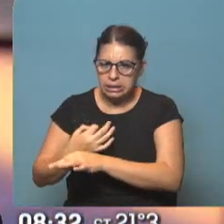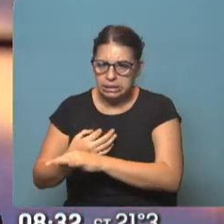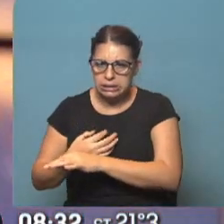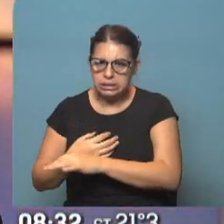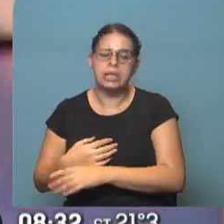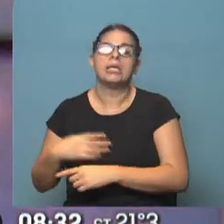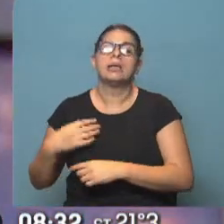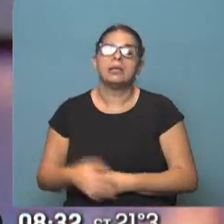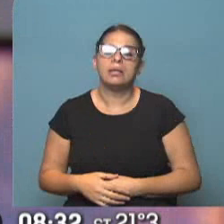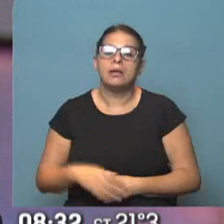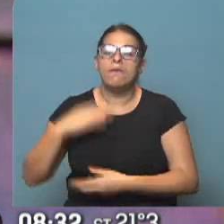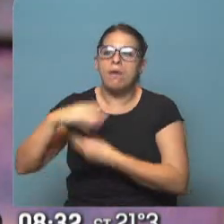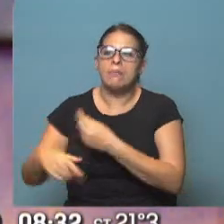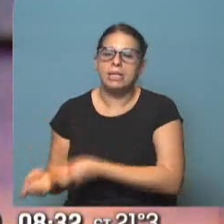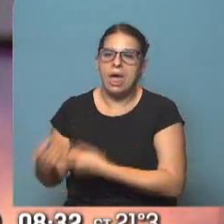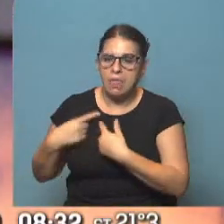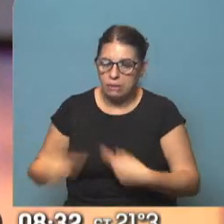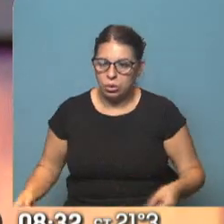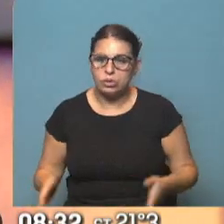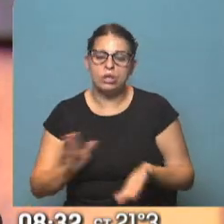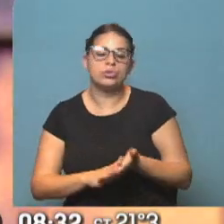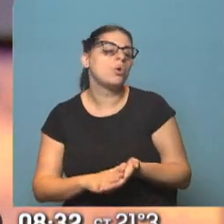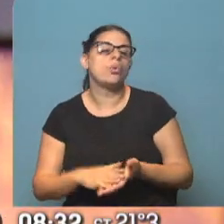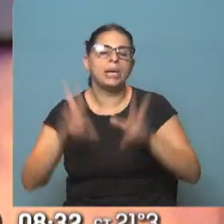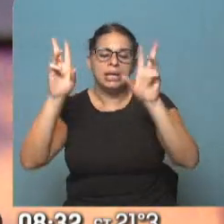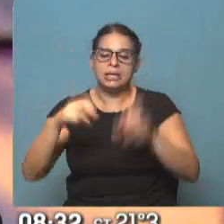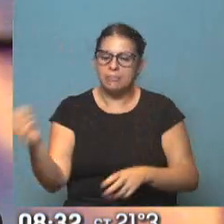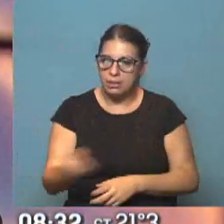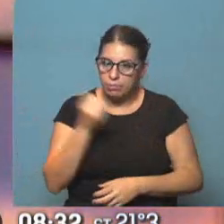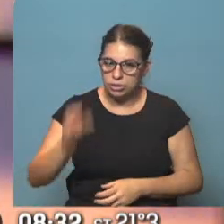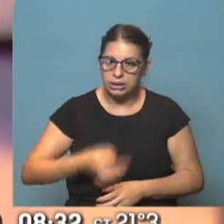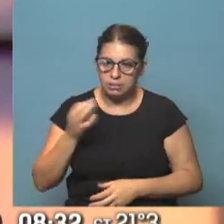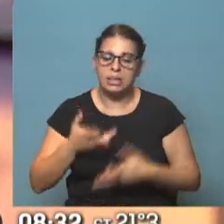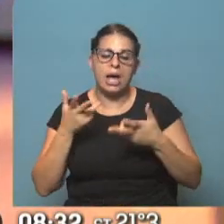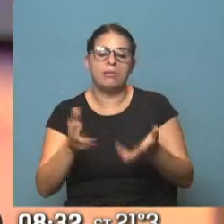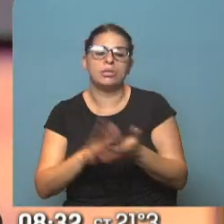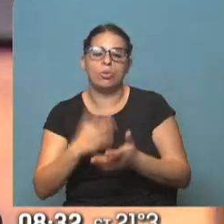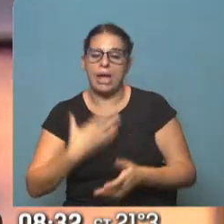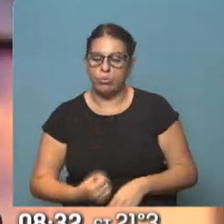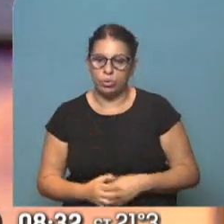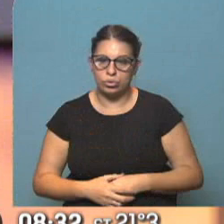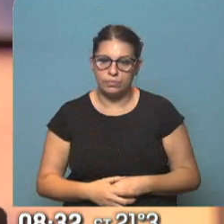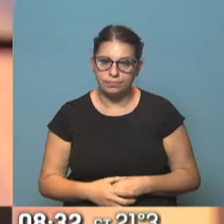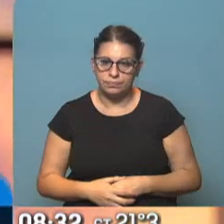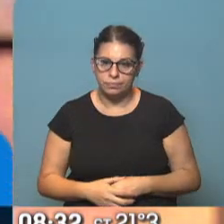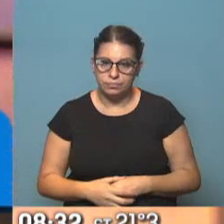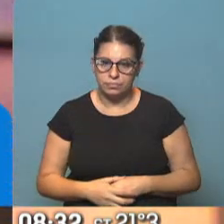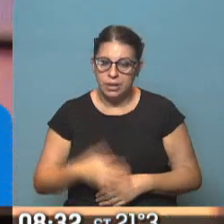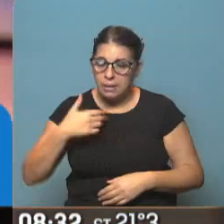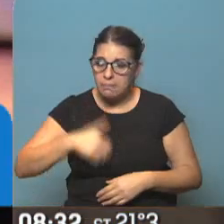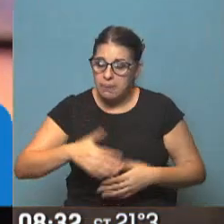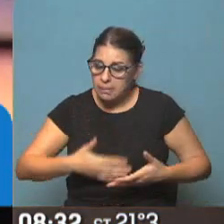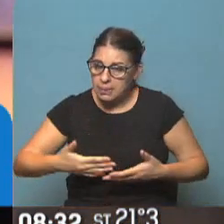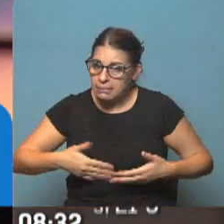líneas de bajada de nuestras familias sobre temas esenciales de la vida y si hablamos de aborto hablamos del niño por nacer